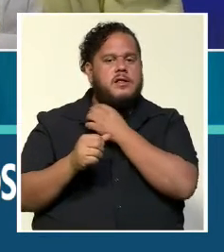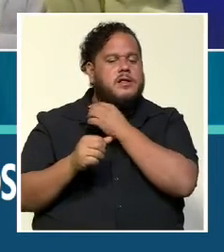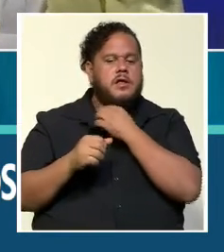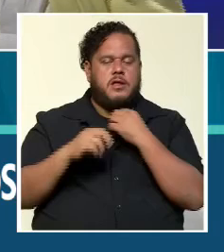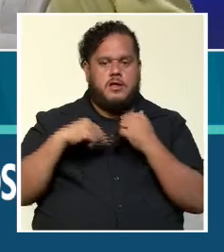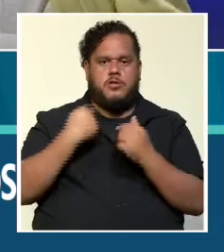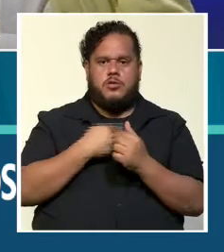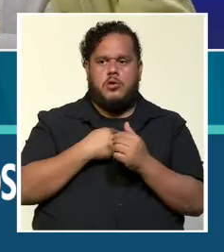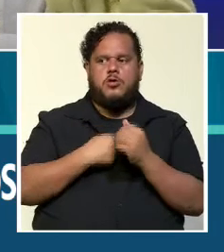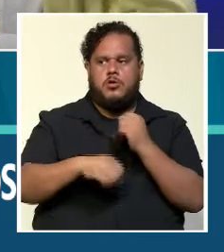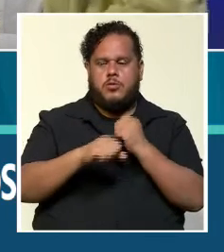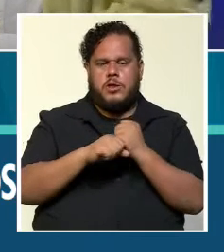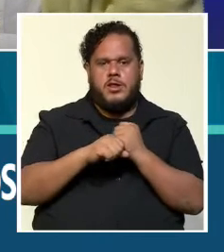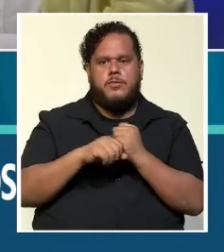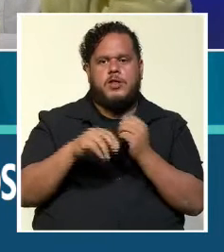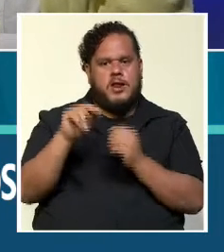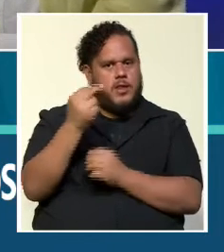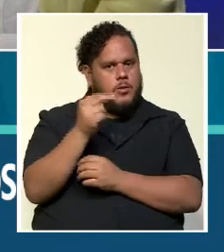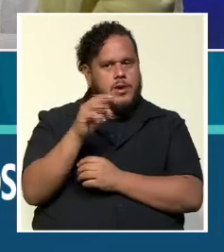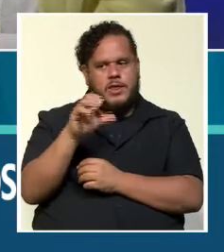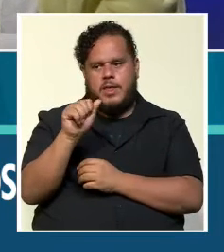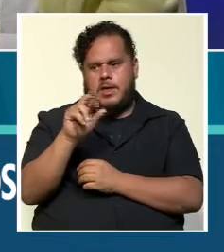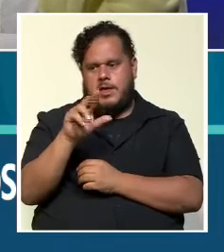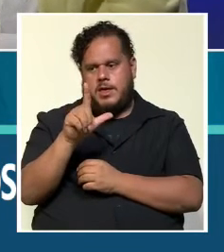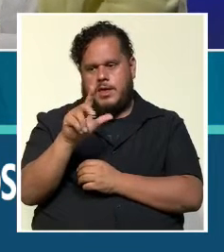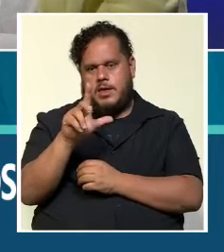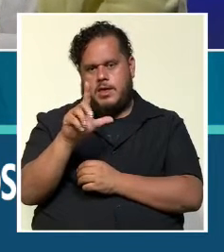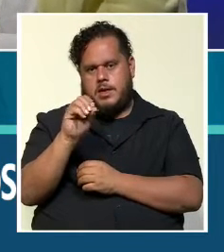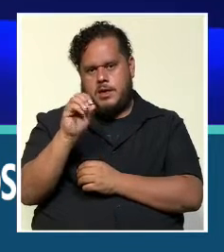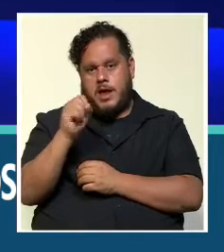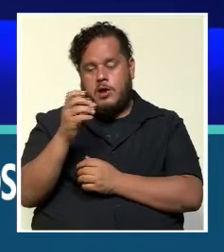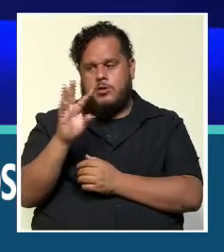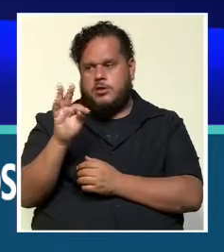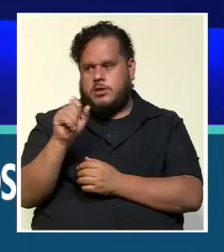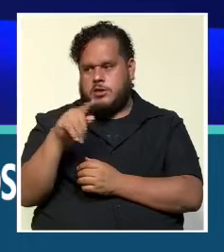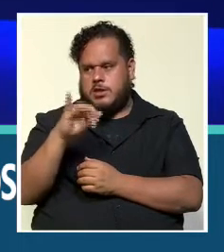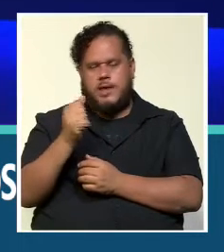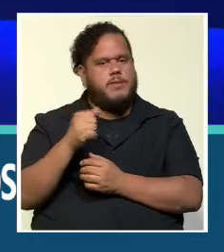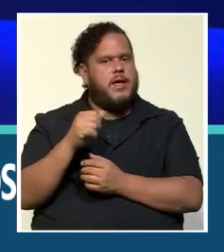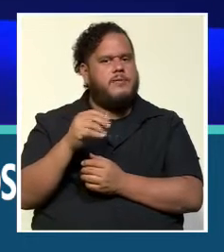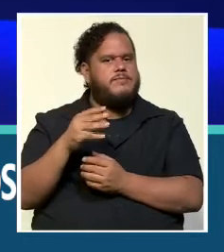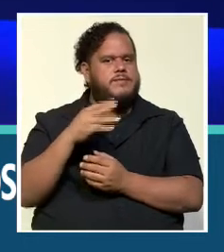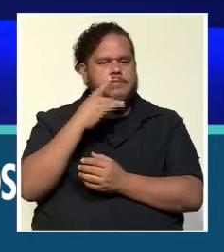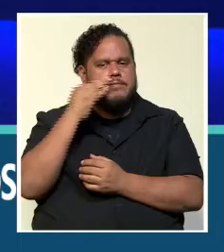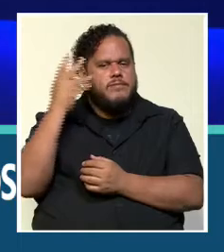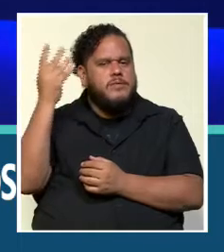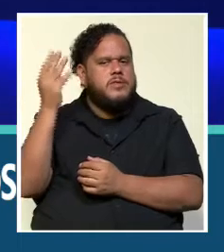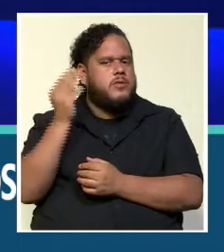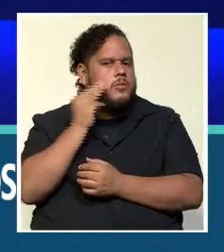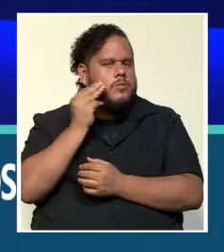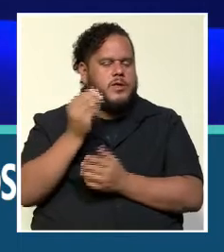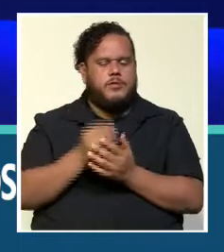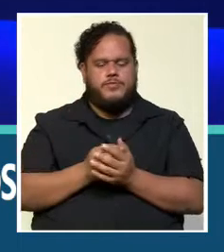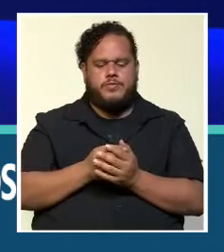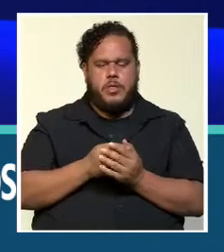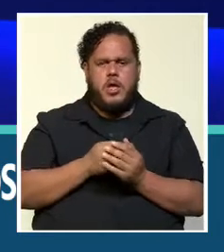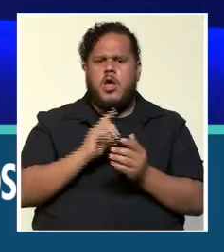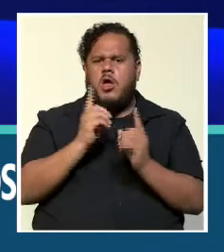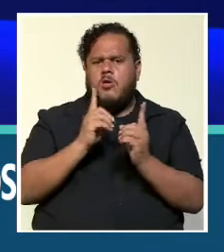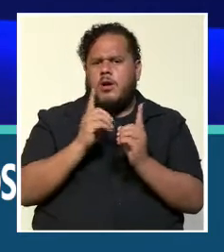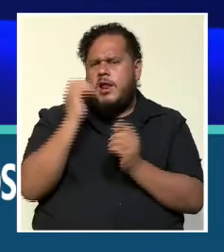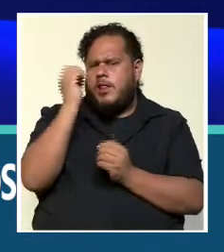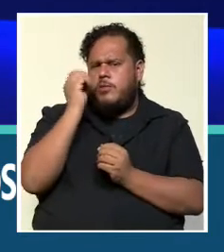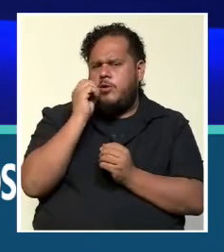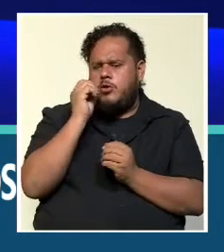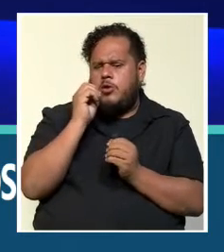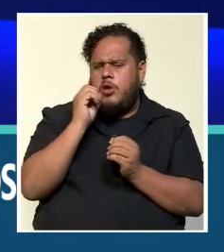publicamos la novelita de Carlos Tapia, El perfume de un beso. ¿Cuál ¿cuál era el criterio de publicación? ¿Qué era lo que